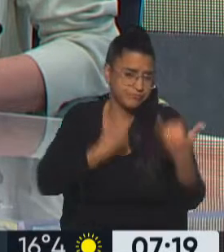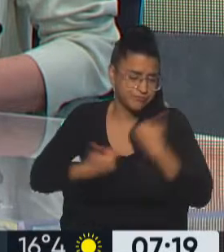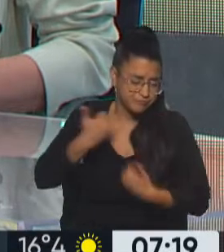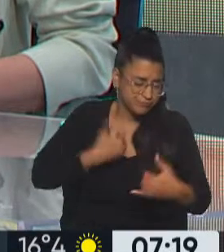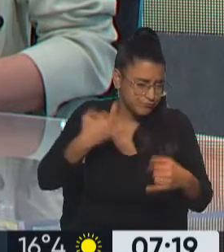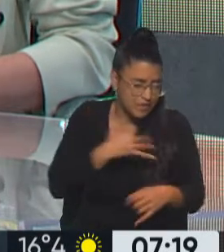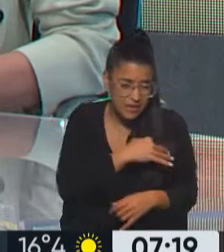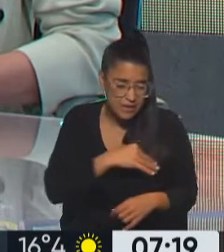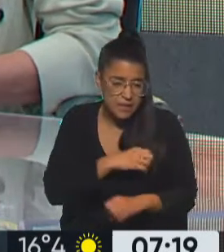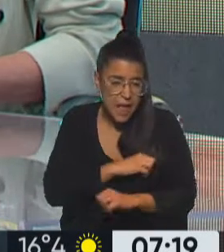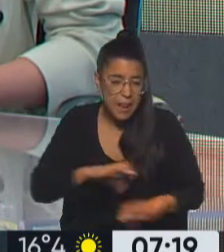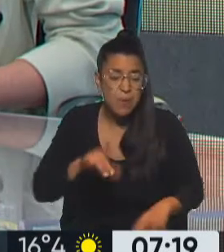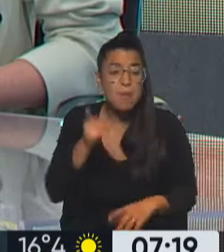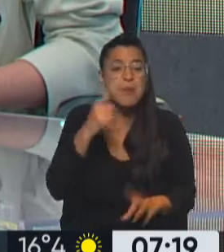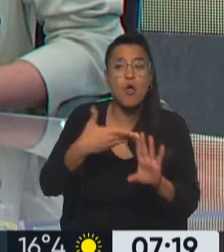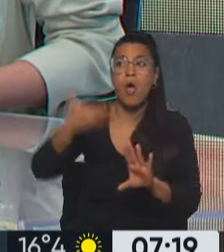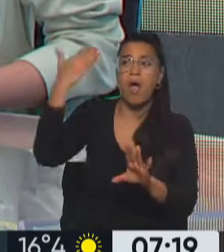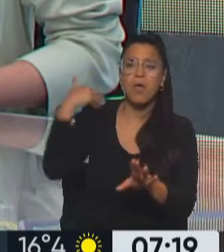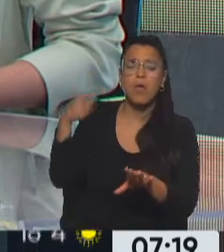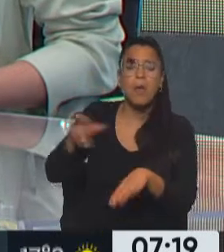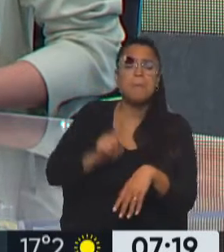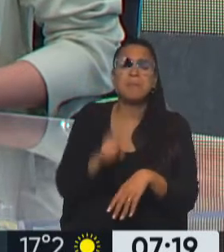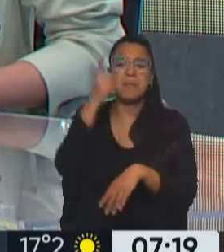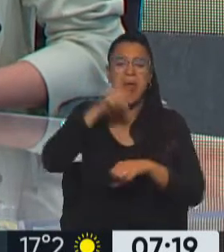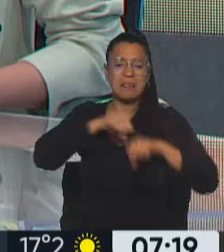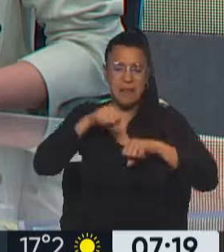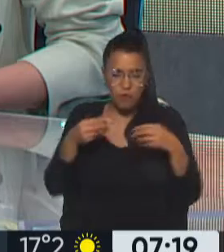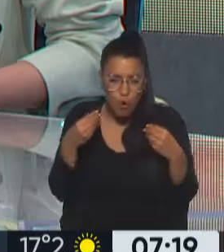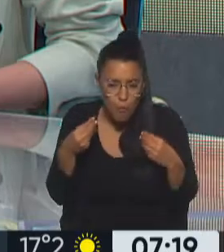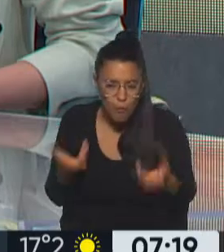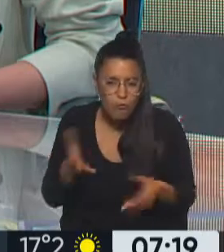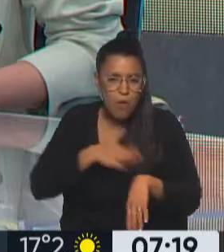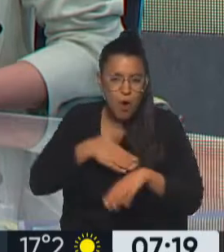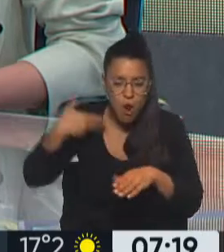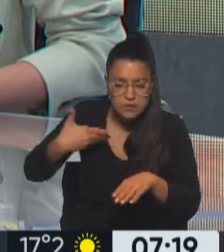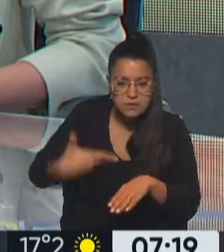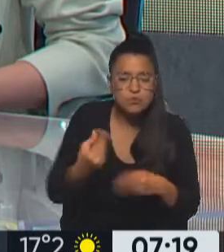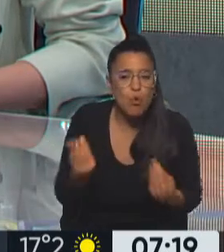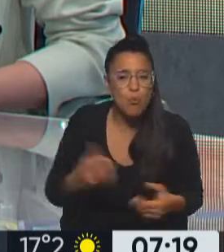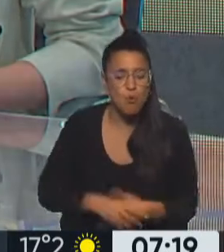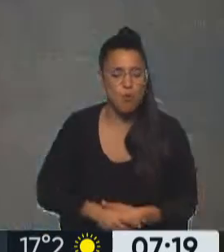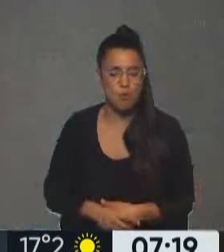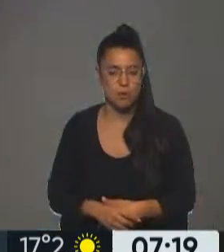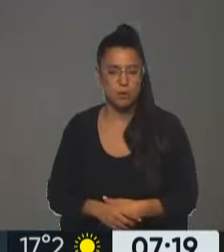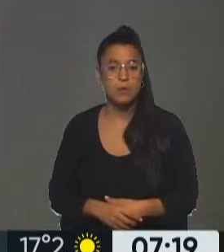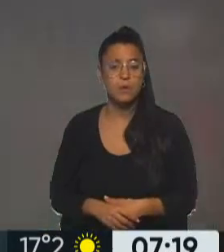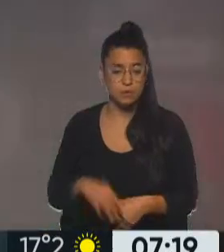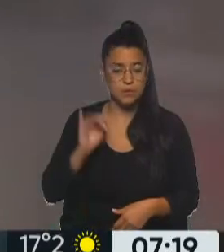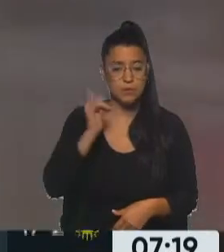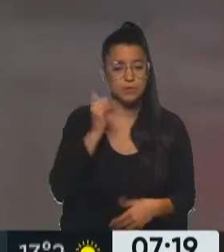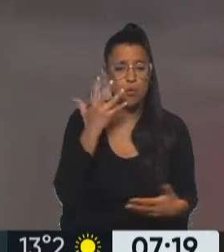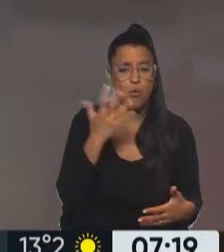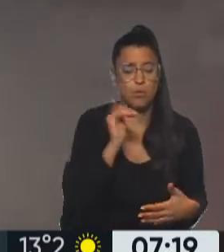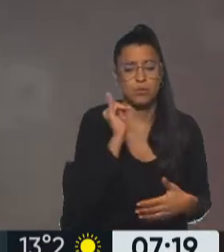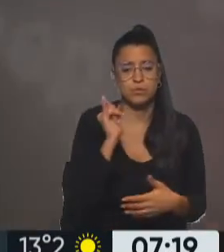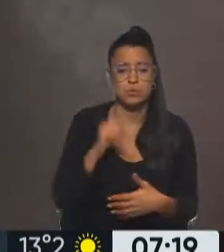describiendo vos, pero ¿cómo fueron esas horas del primer ataque masivo del grupo terrorista? Sí, por